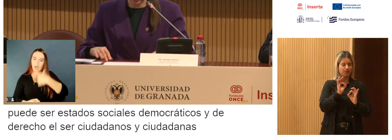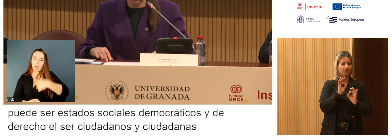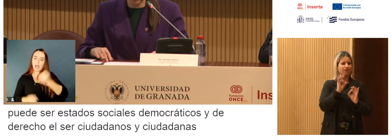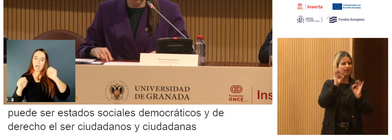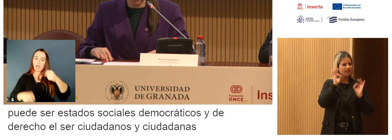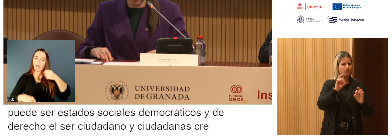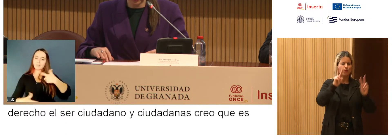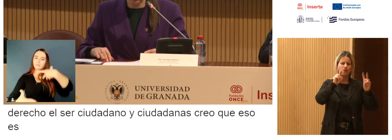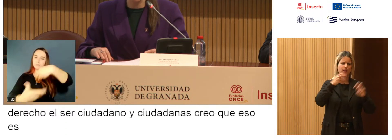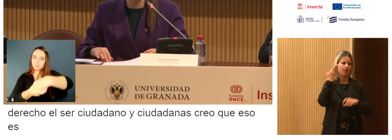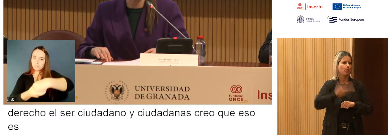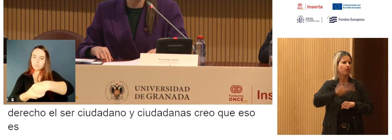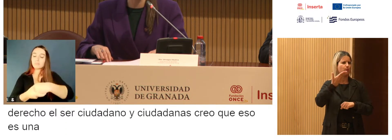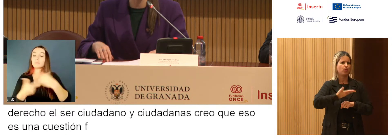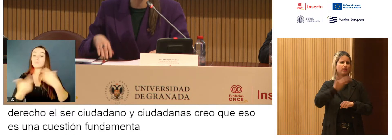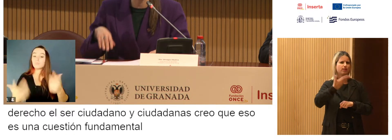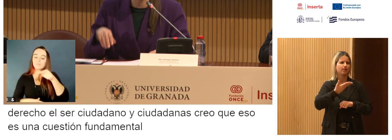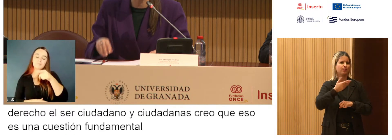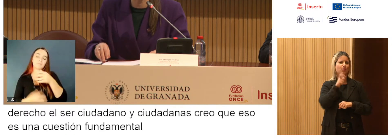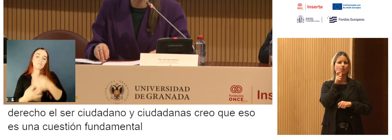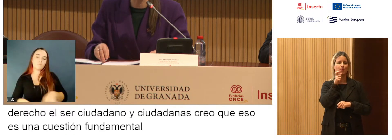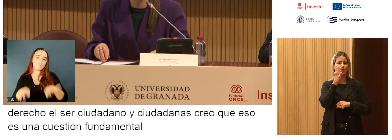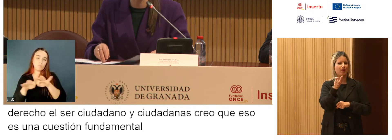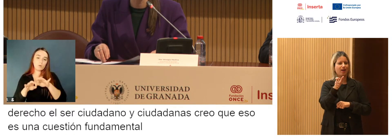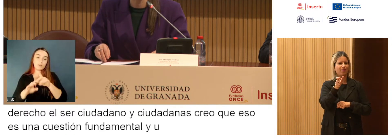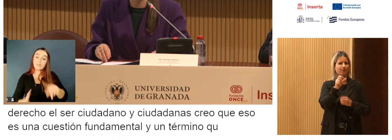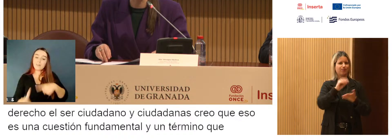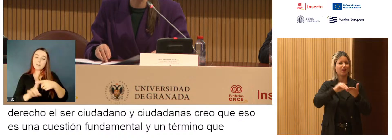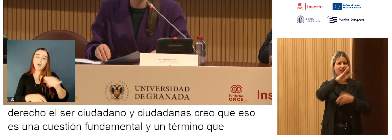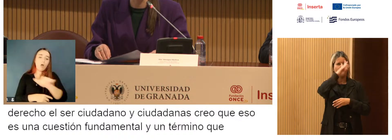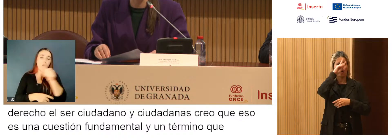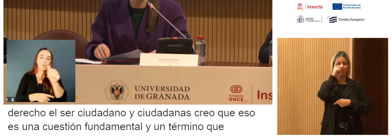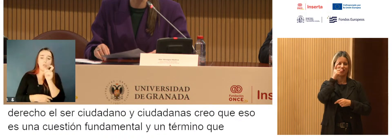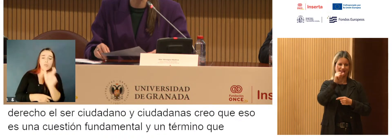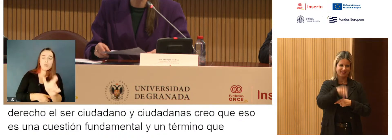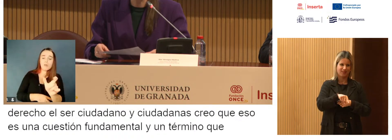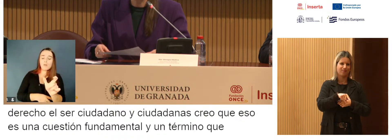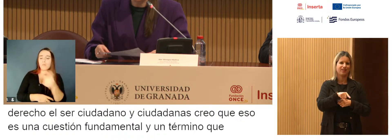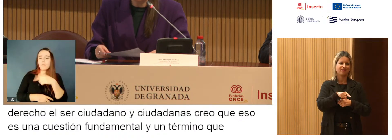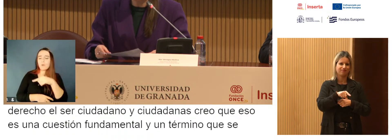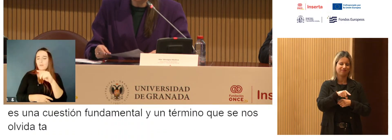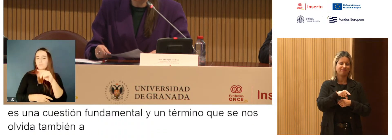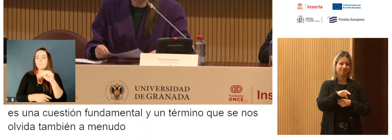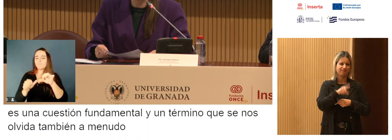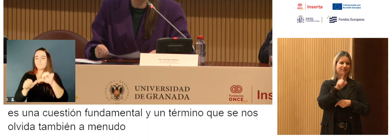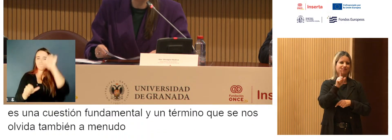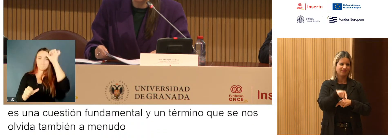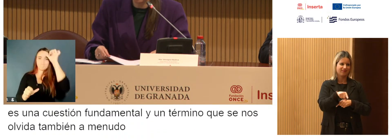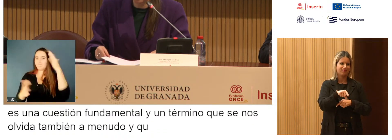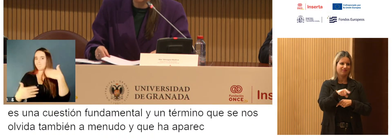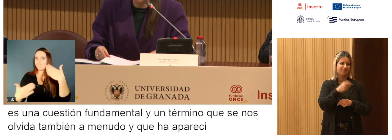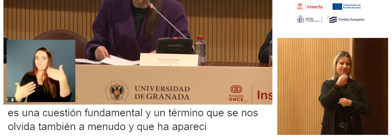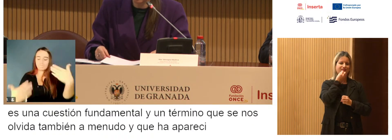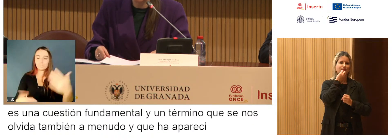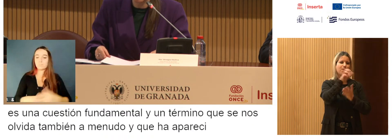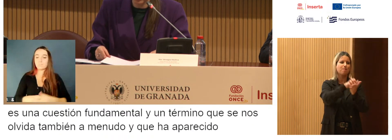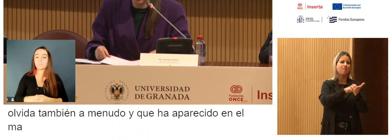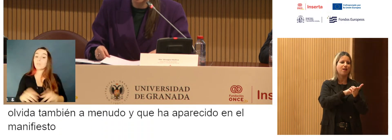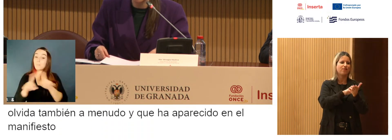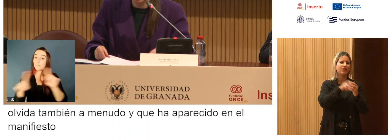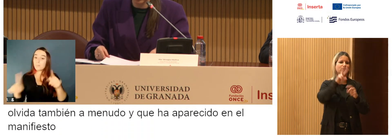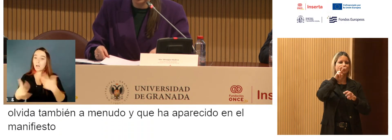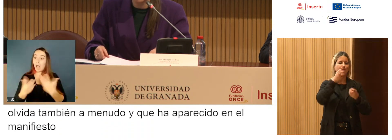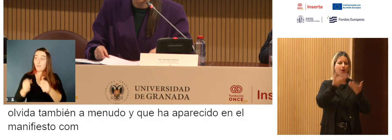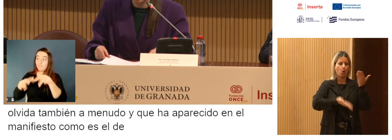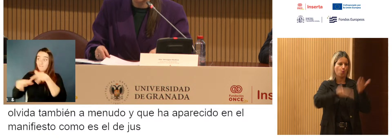una cuestión fundamental y un término que se nos olvida también a menudo y que ha aparecido en el manifiesto como el de